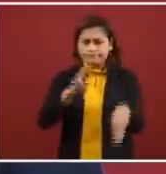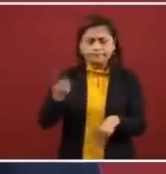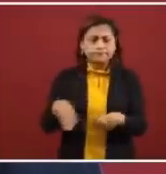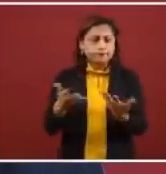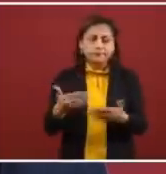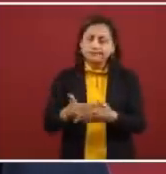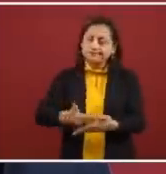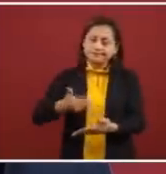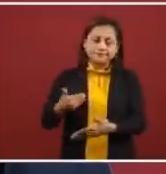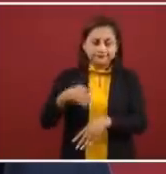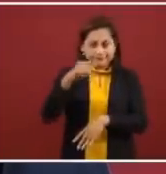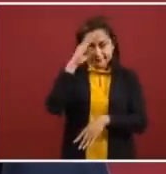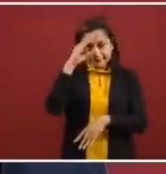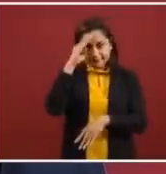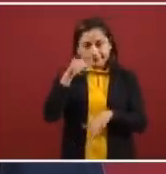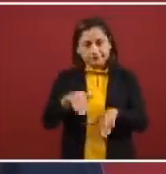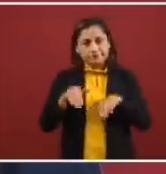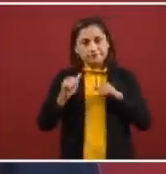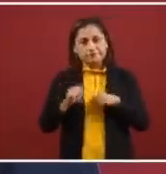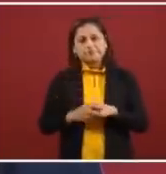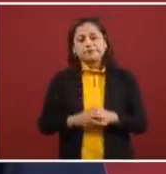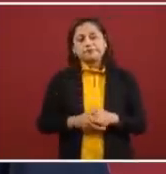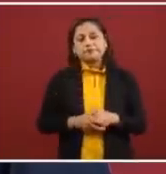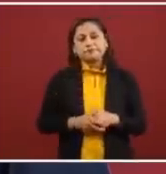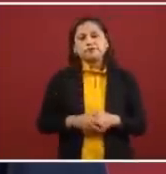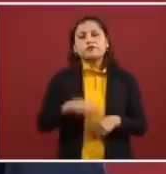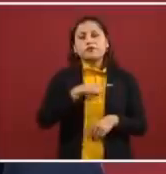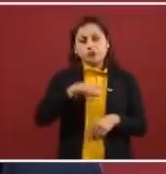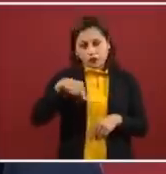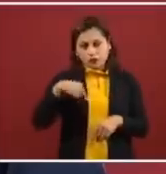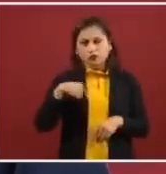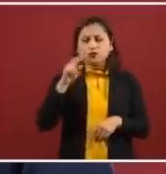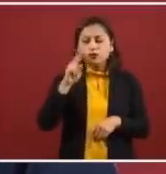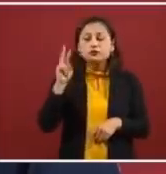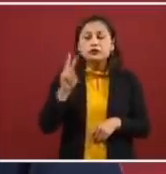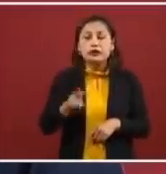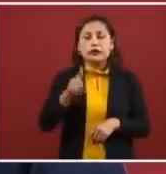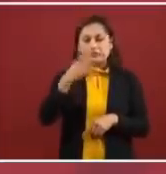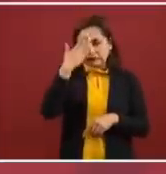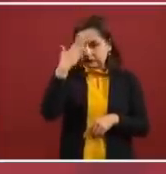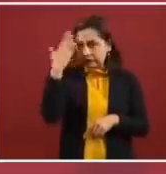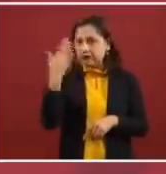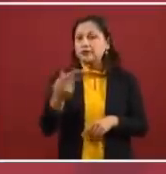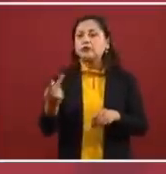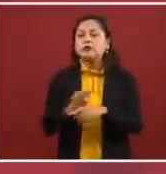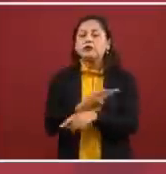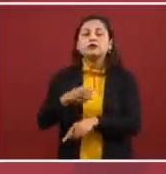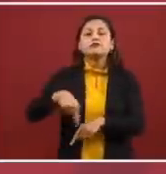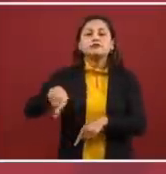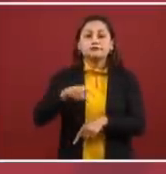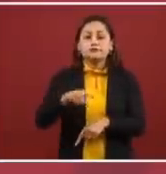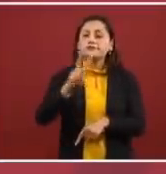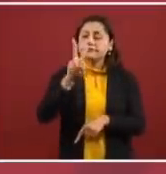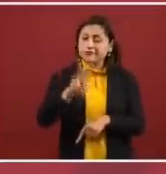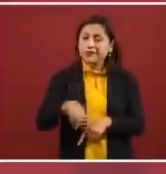teníamos la información de lo que estaba sucediendo una situación bastante